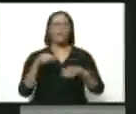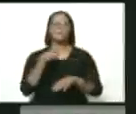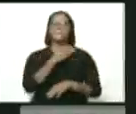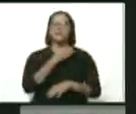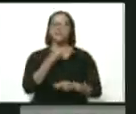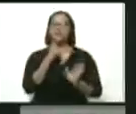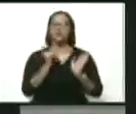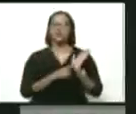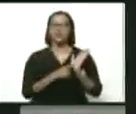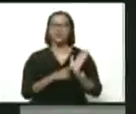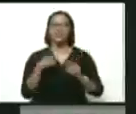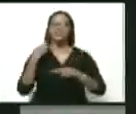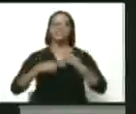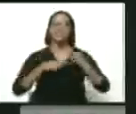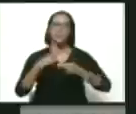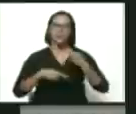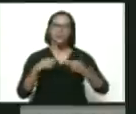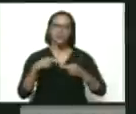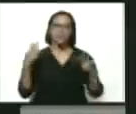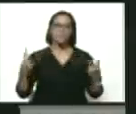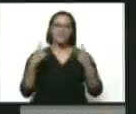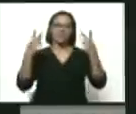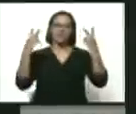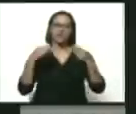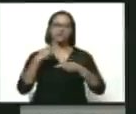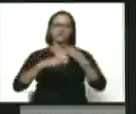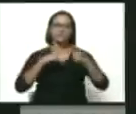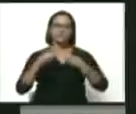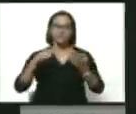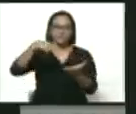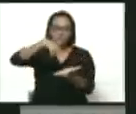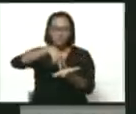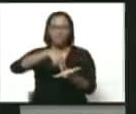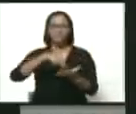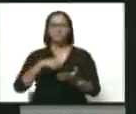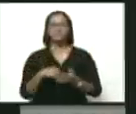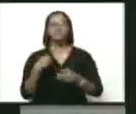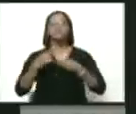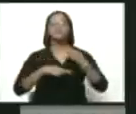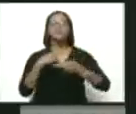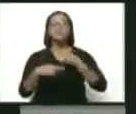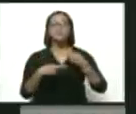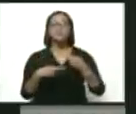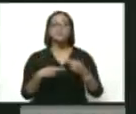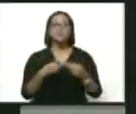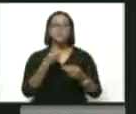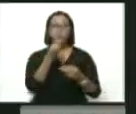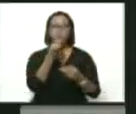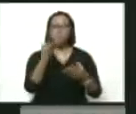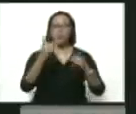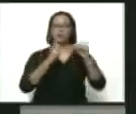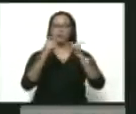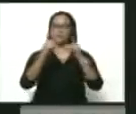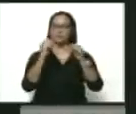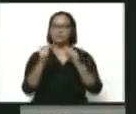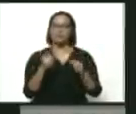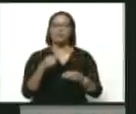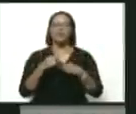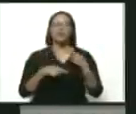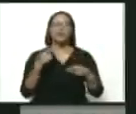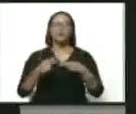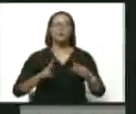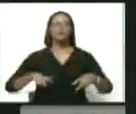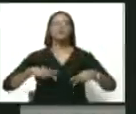cumplida, revolución victoriosa, revolución de pie, revolución brillante, revolución